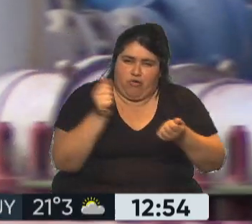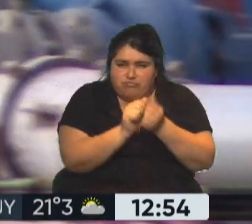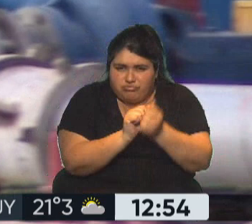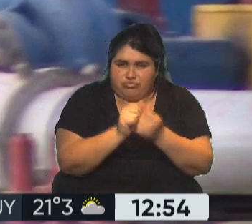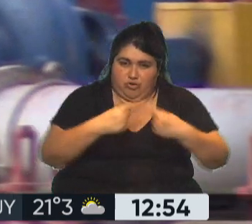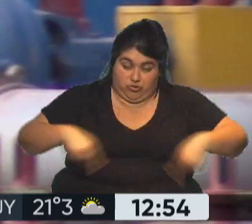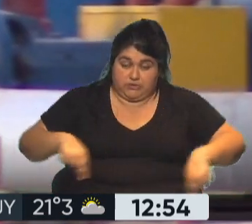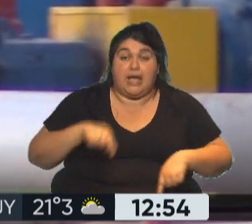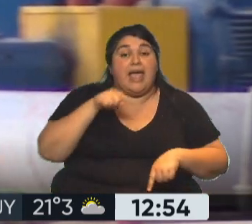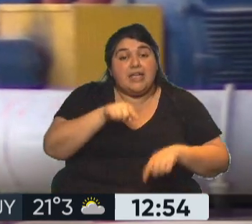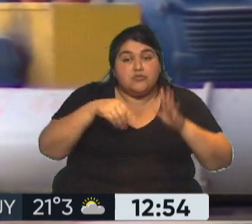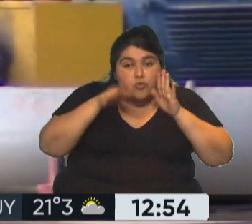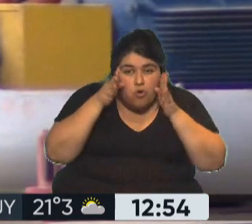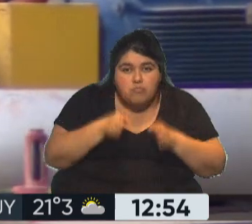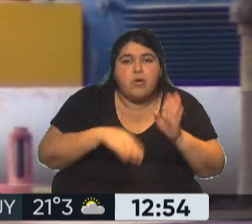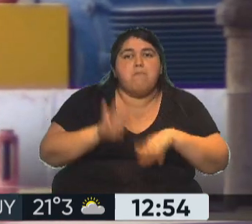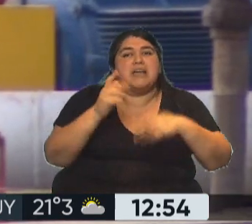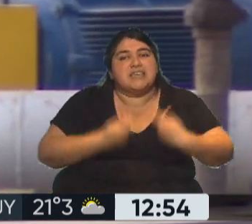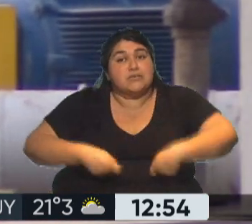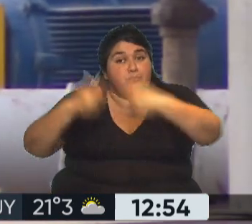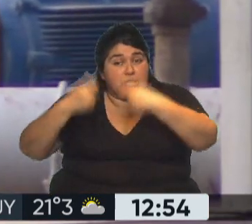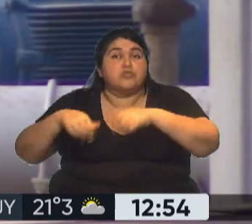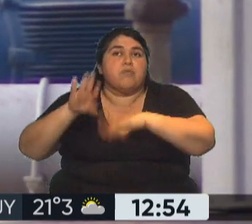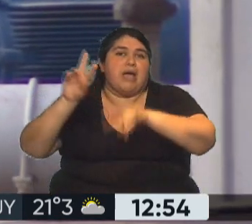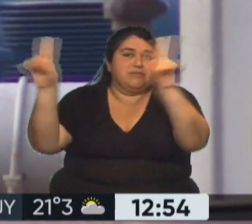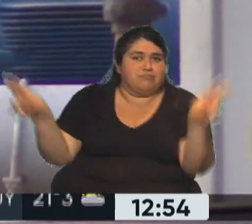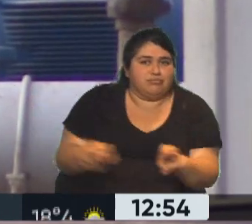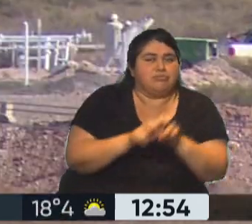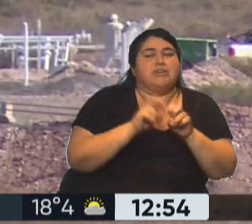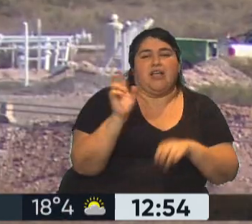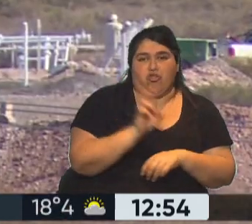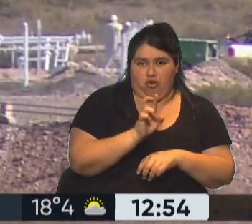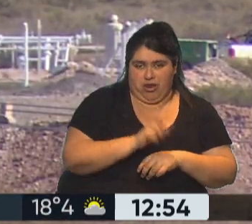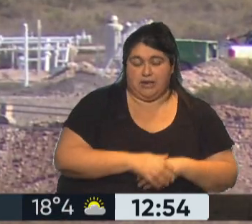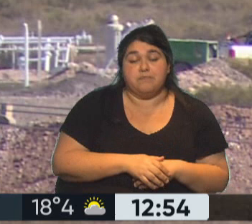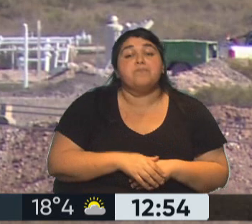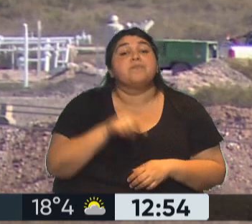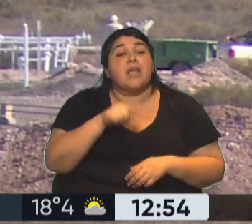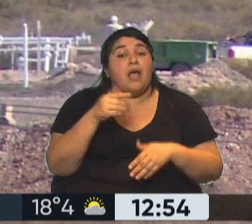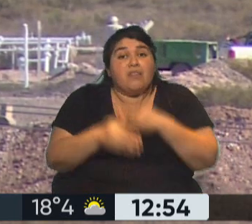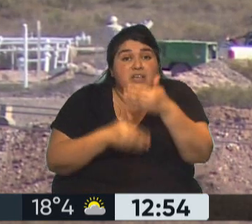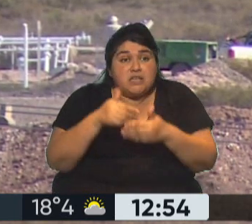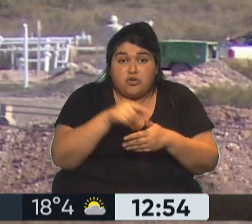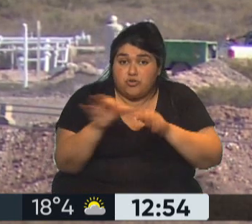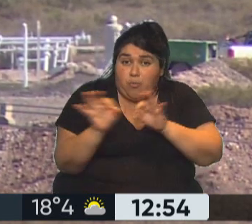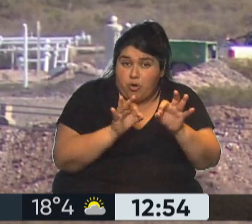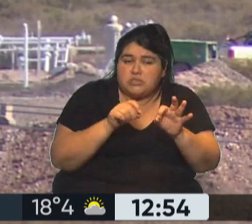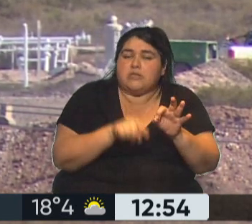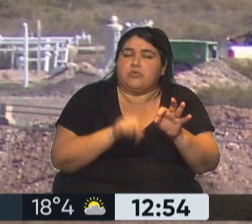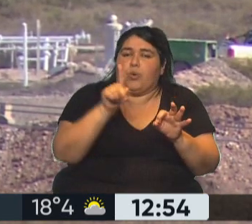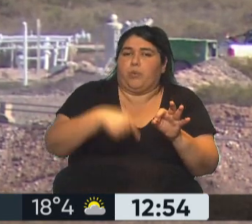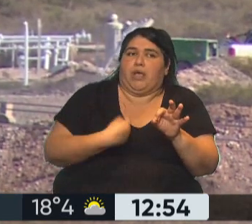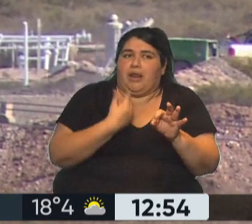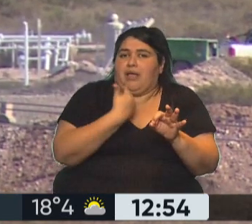a estar orientado nuevamente a la exportación y a la generación de visas para que tengas una noción el desarrollo de este proyecto puede generar